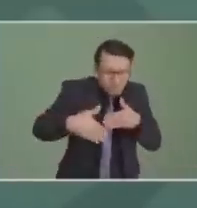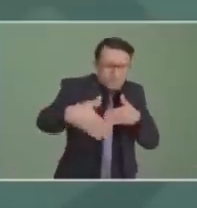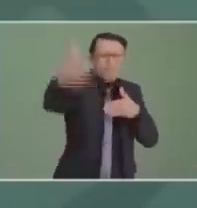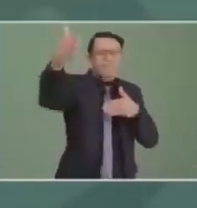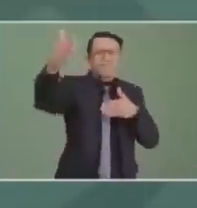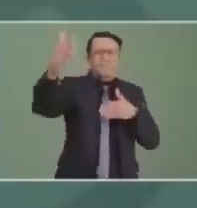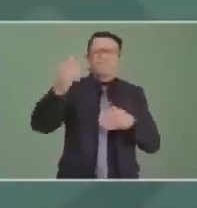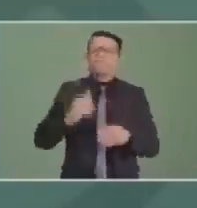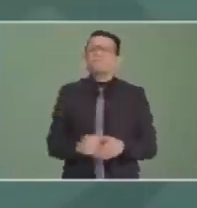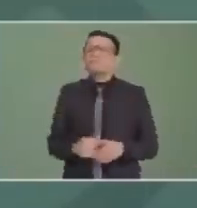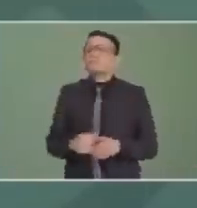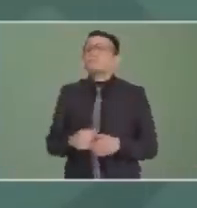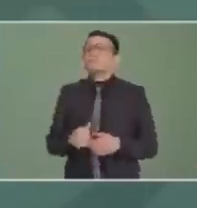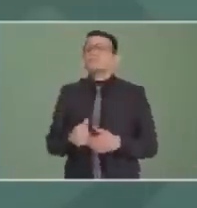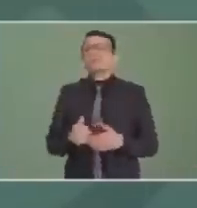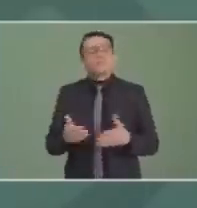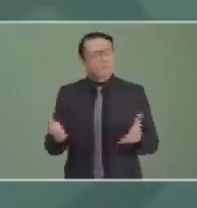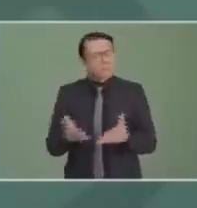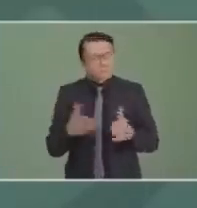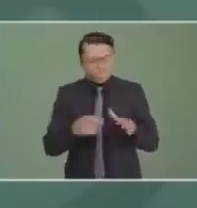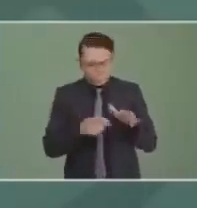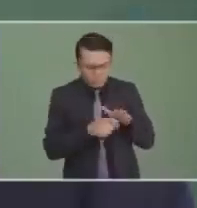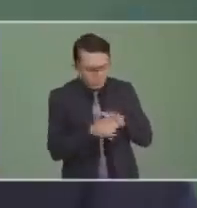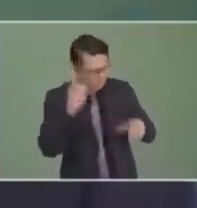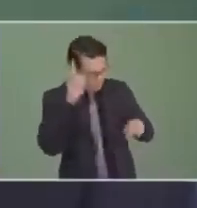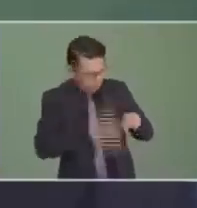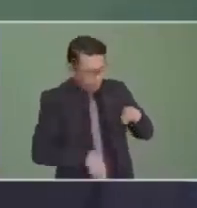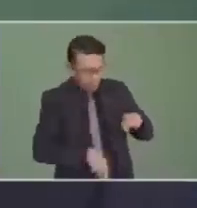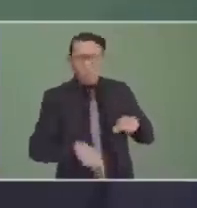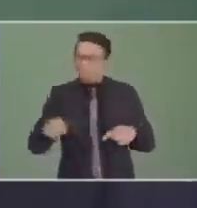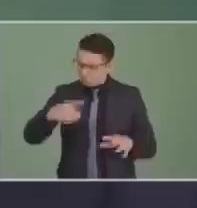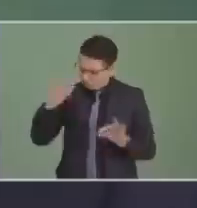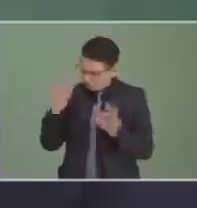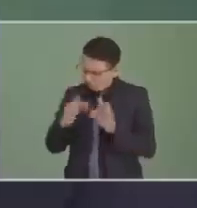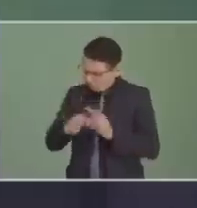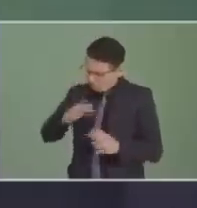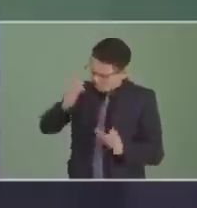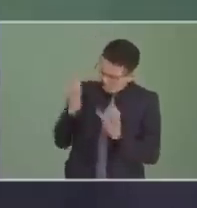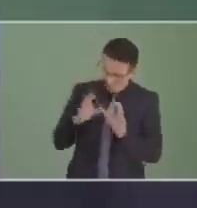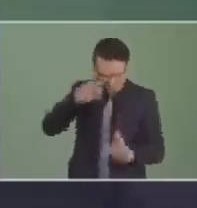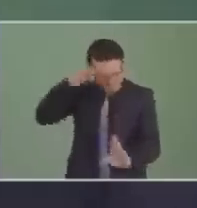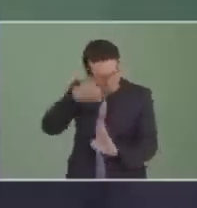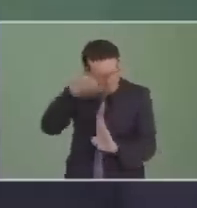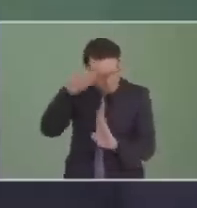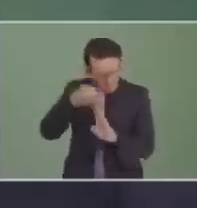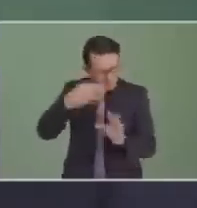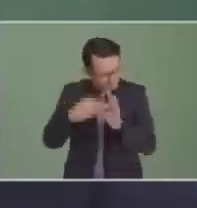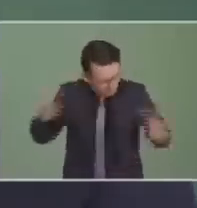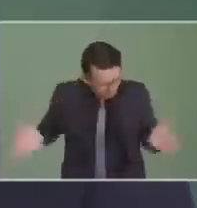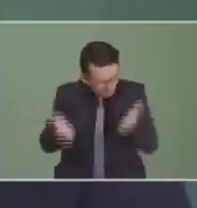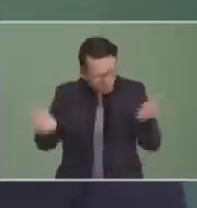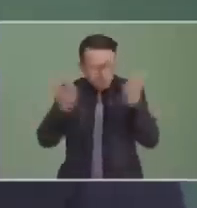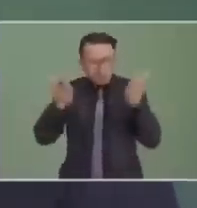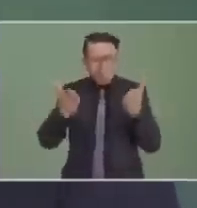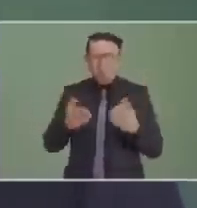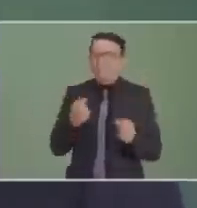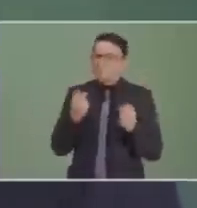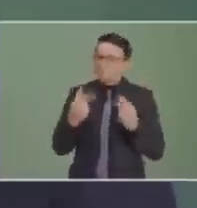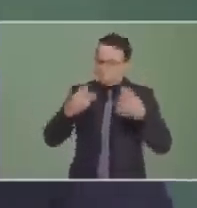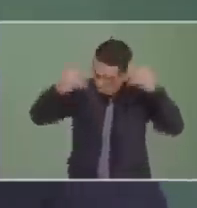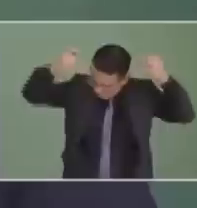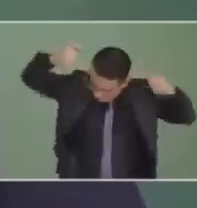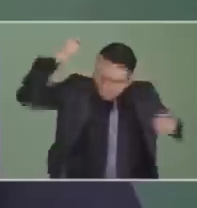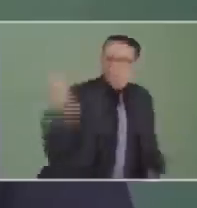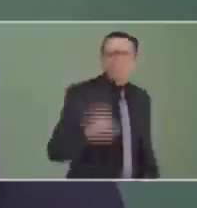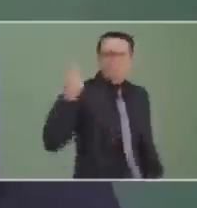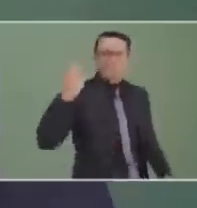dije, se acabó la corrupción y lo voy a cumplir. Y repito, me canso ganso. Se va a acabar con la